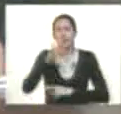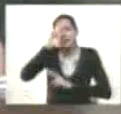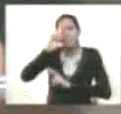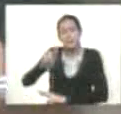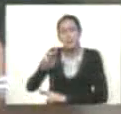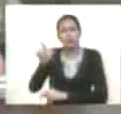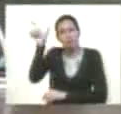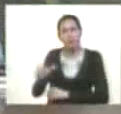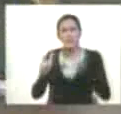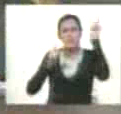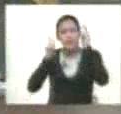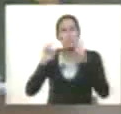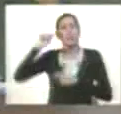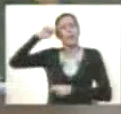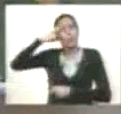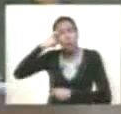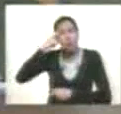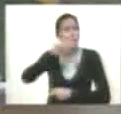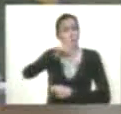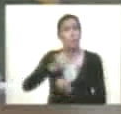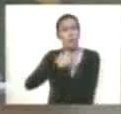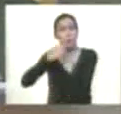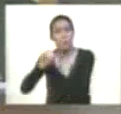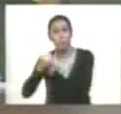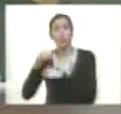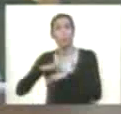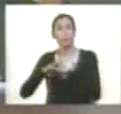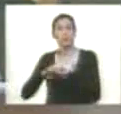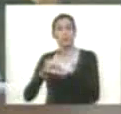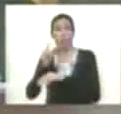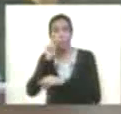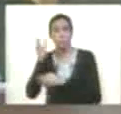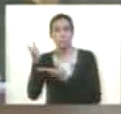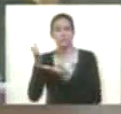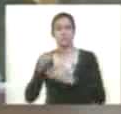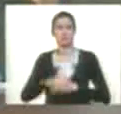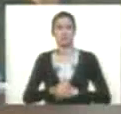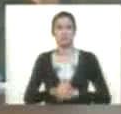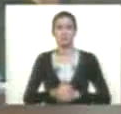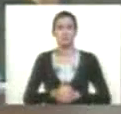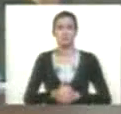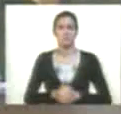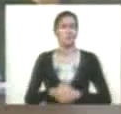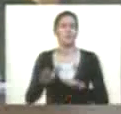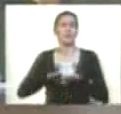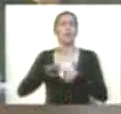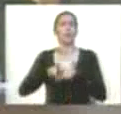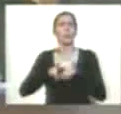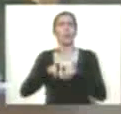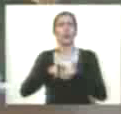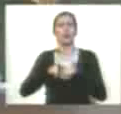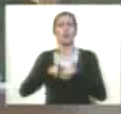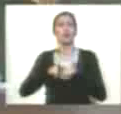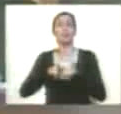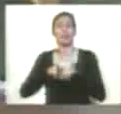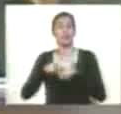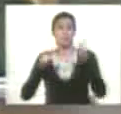funciones, comandante en jefe de nuestra Fuerza Armada, que fundó la Fuerza Armada y que es considerado por la Fuerza Armada como comandante